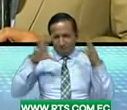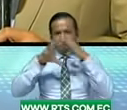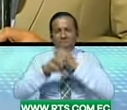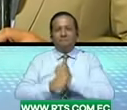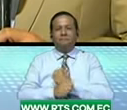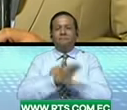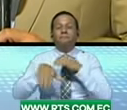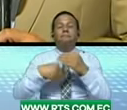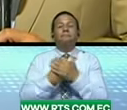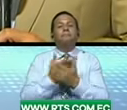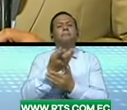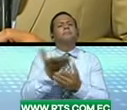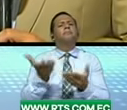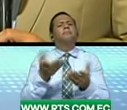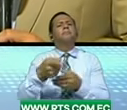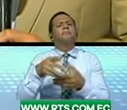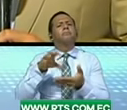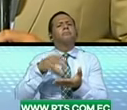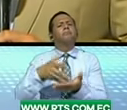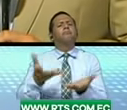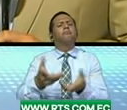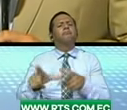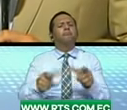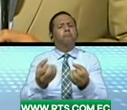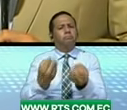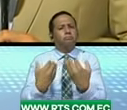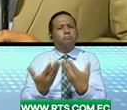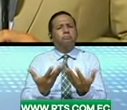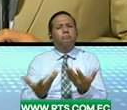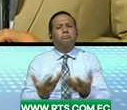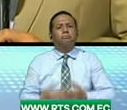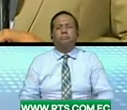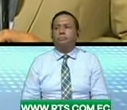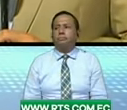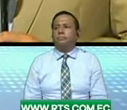todos. Julio César, ¿dónde te encuentras? ¿Cómo estás? Adelante.